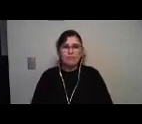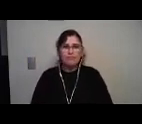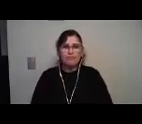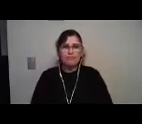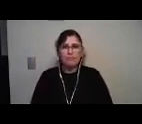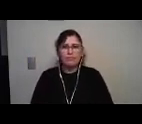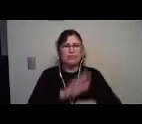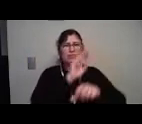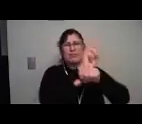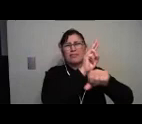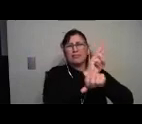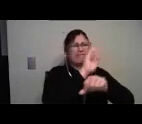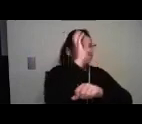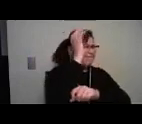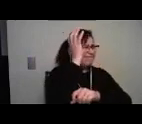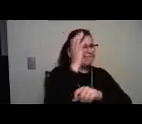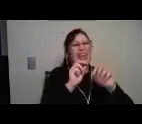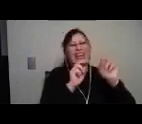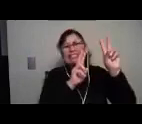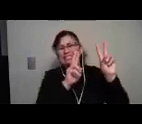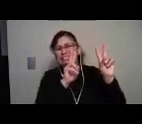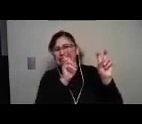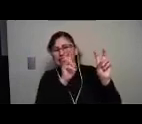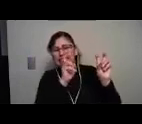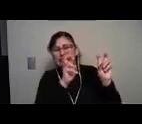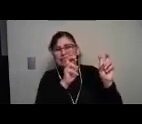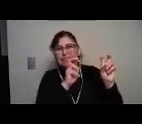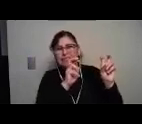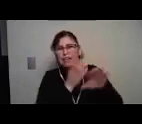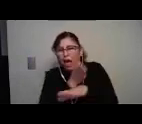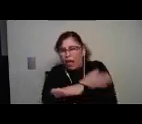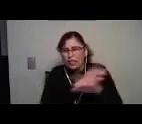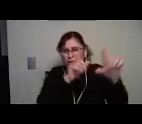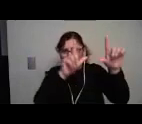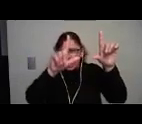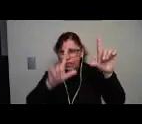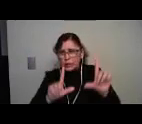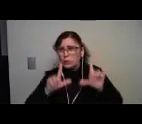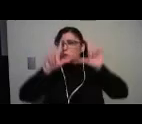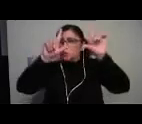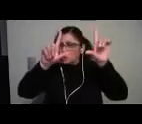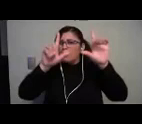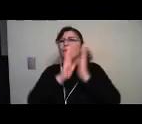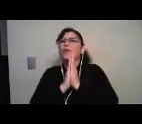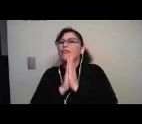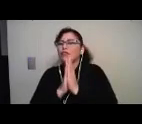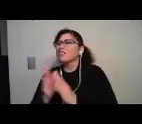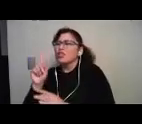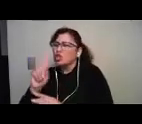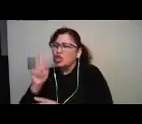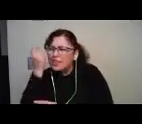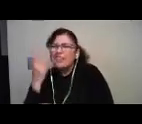Profe, como no entendí en la parte anterior, ¿puede retroceder un poquito? ¿Qué no entiendes? Cuénteme, a ver.